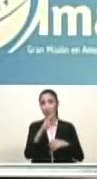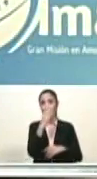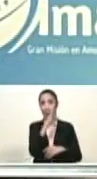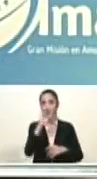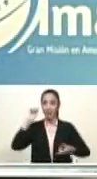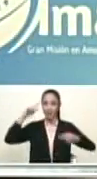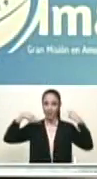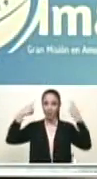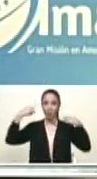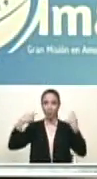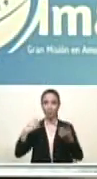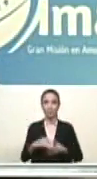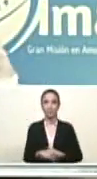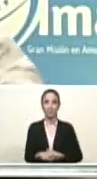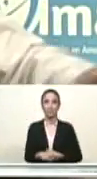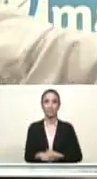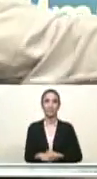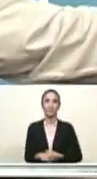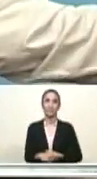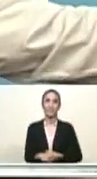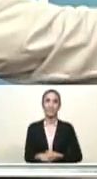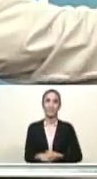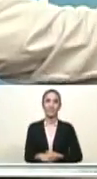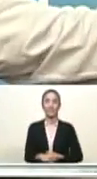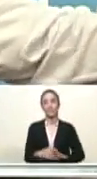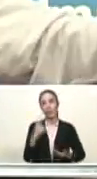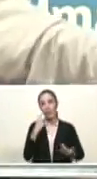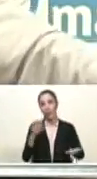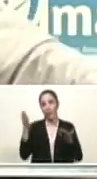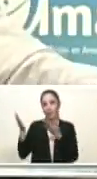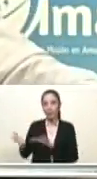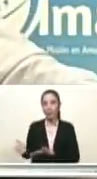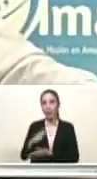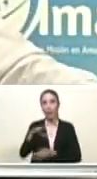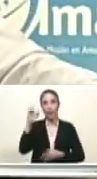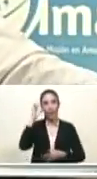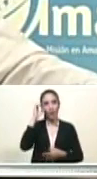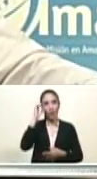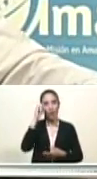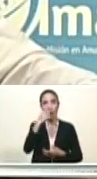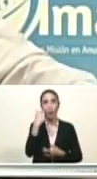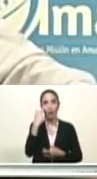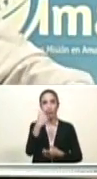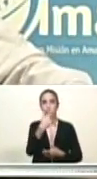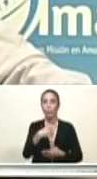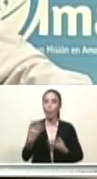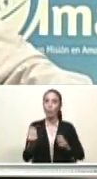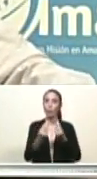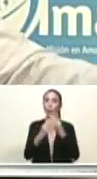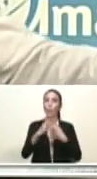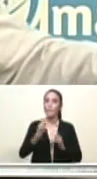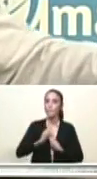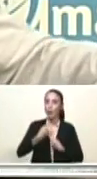Néstor Francia. Elías Agua Milano, también de los pensionados.